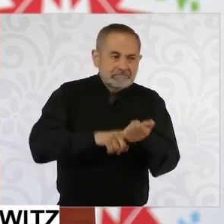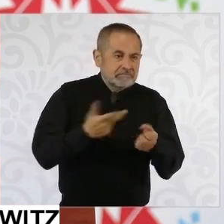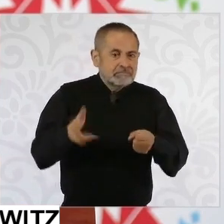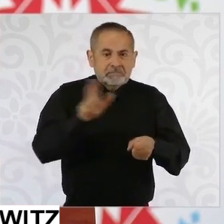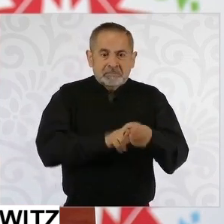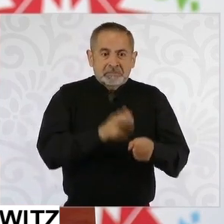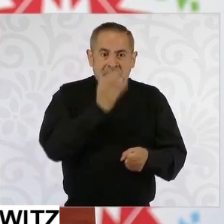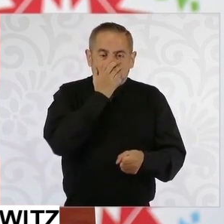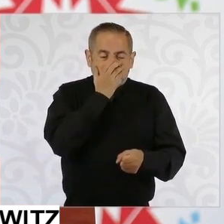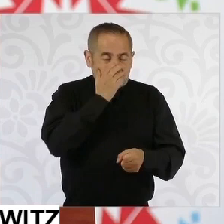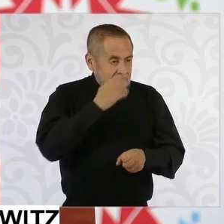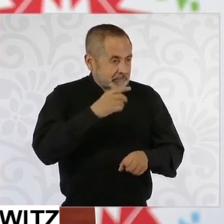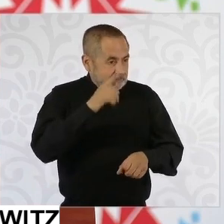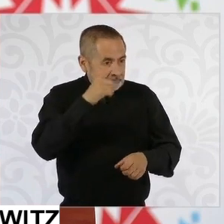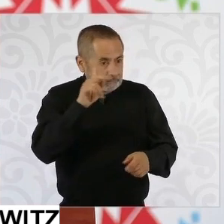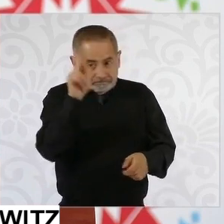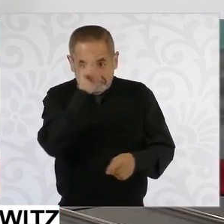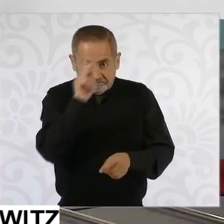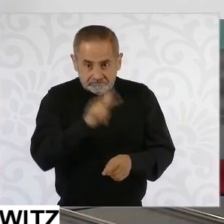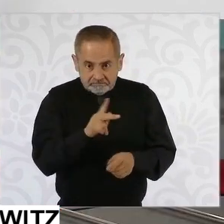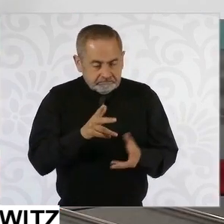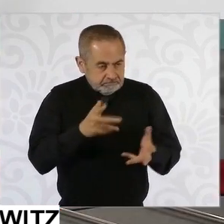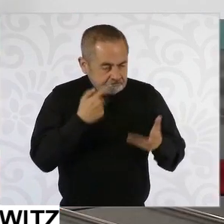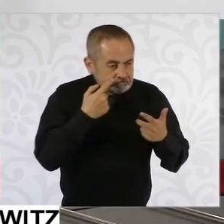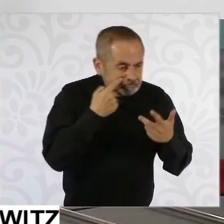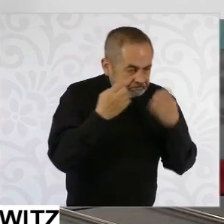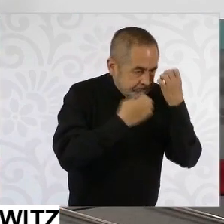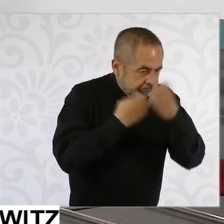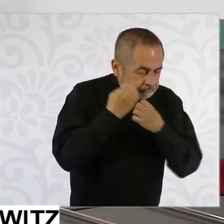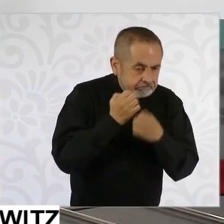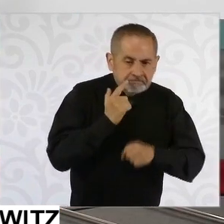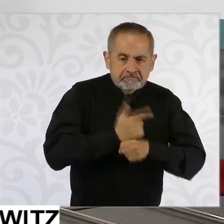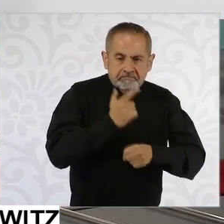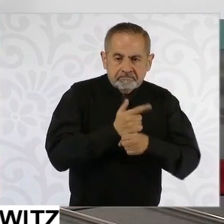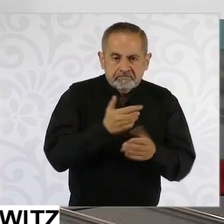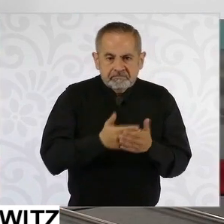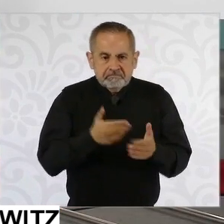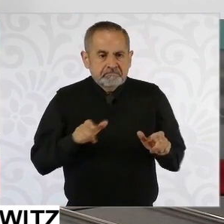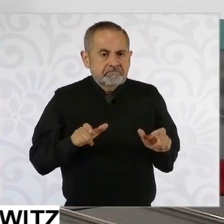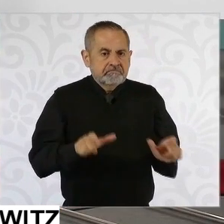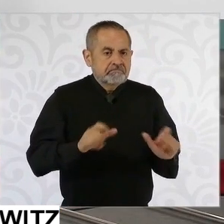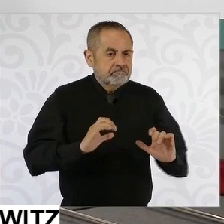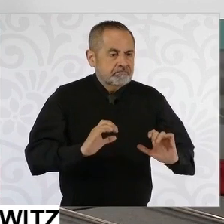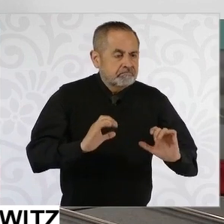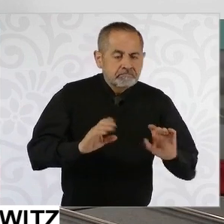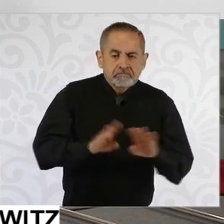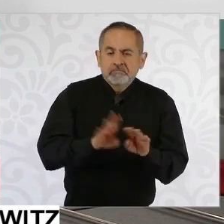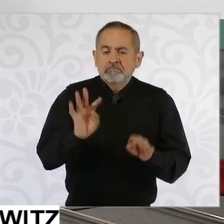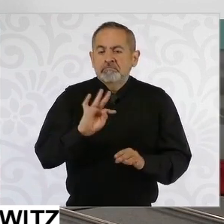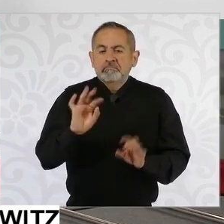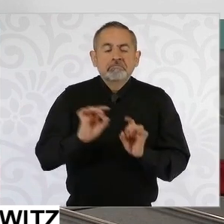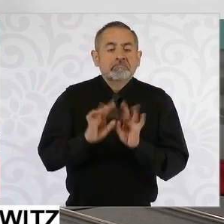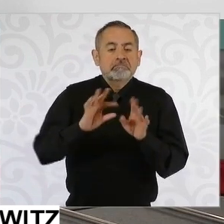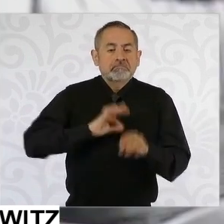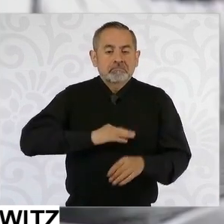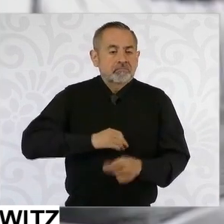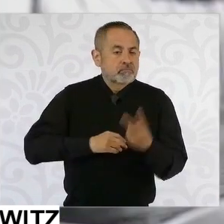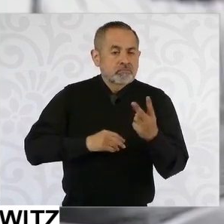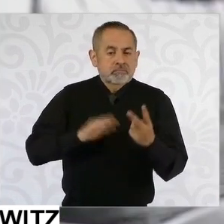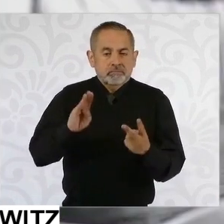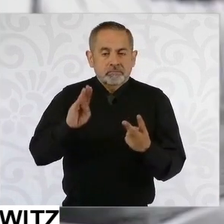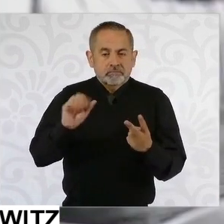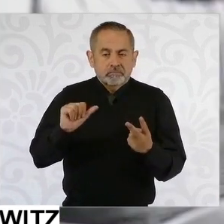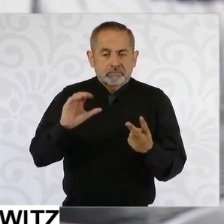la tarea de identificar medidas preventivas y de control ante un brote de 2